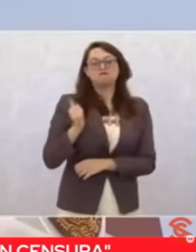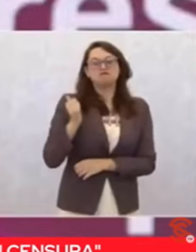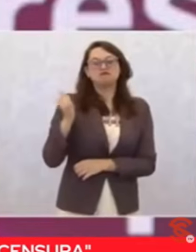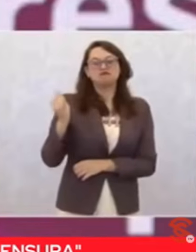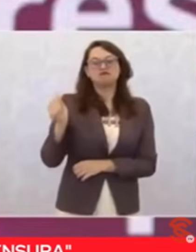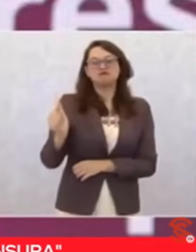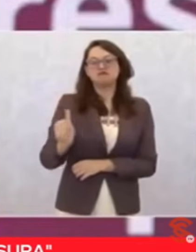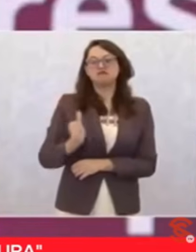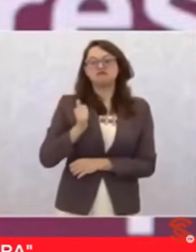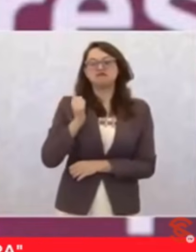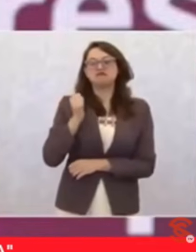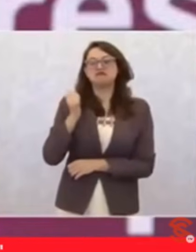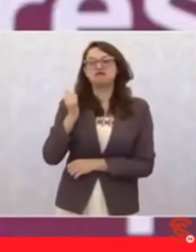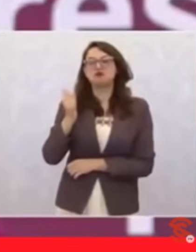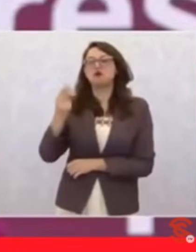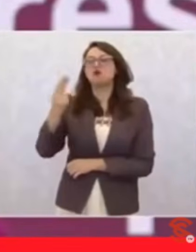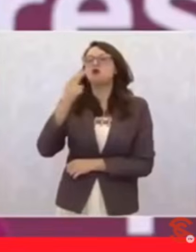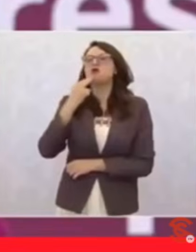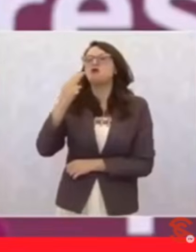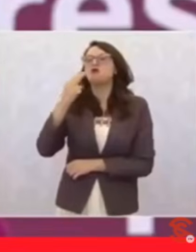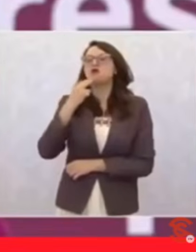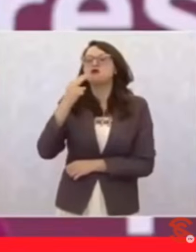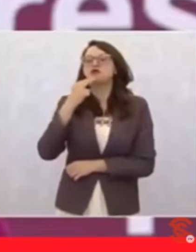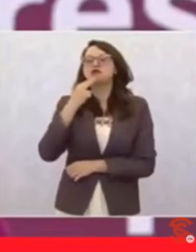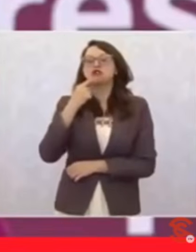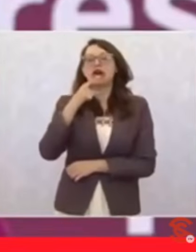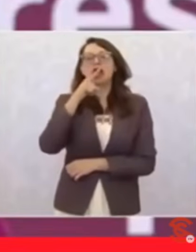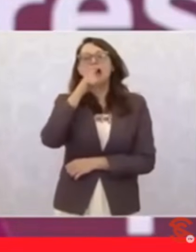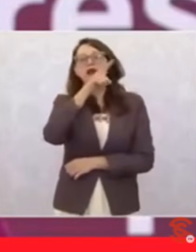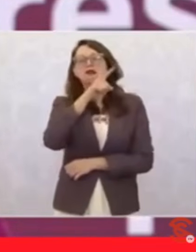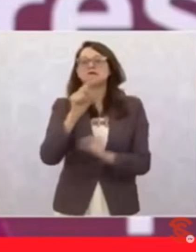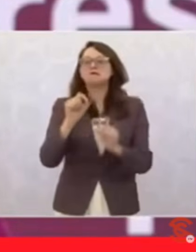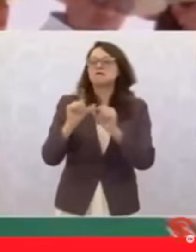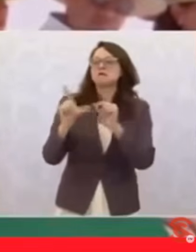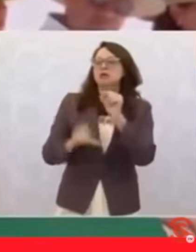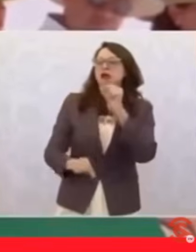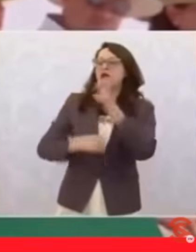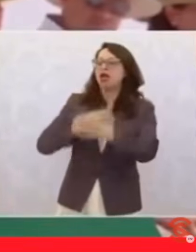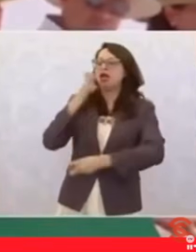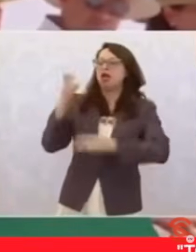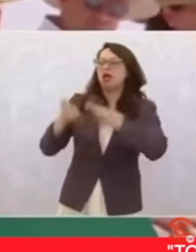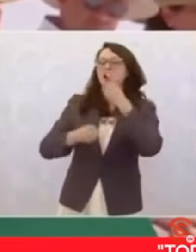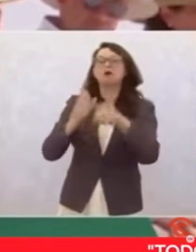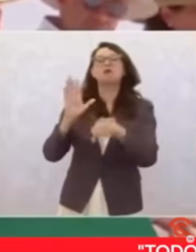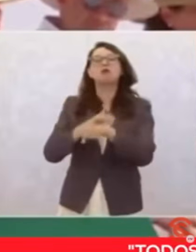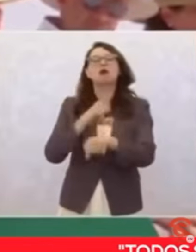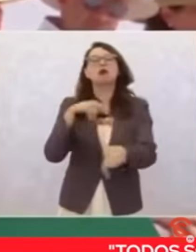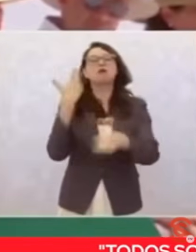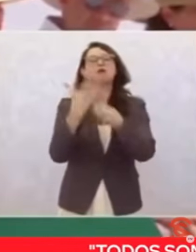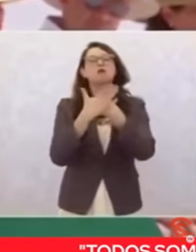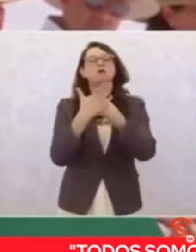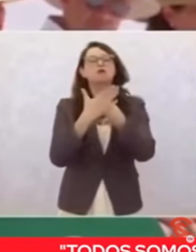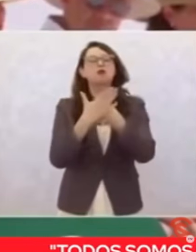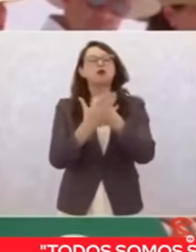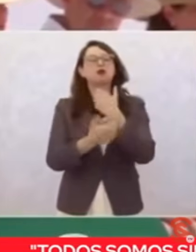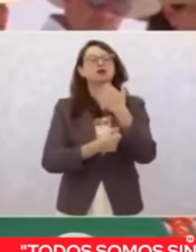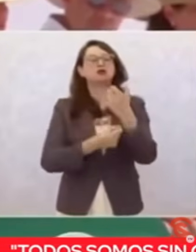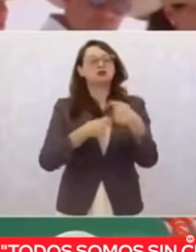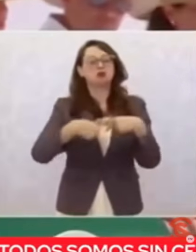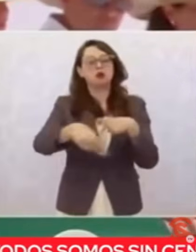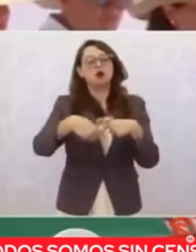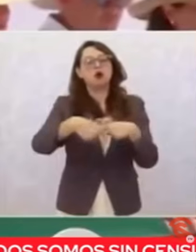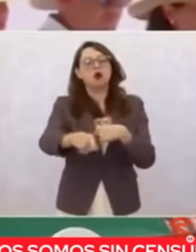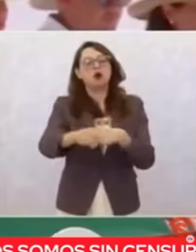nuestro país para posicionarse rumbo a sus elecciones del